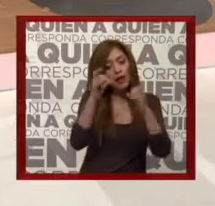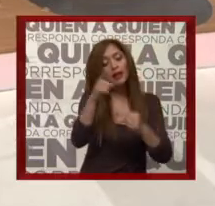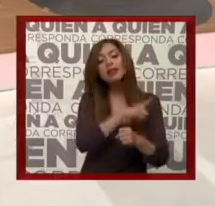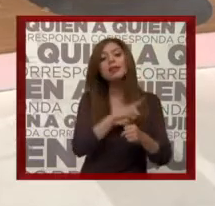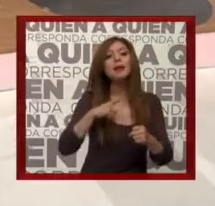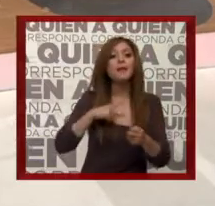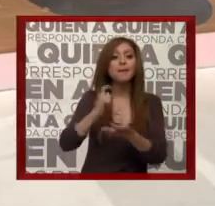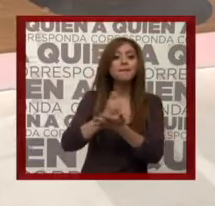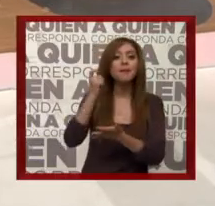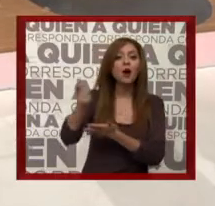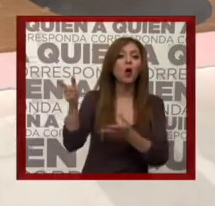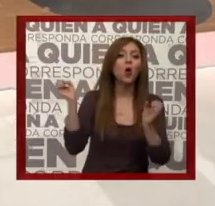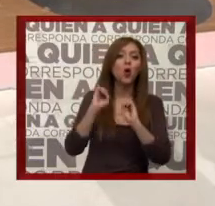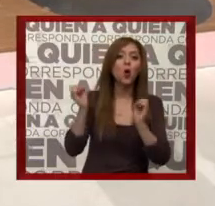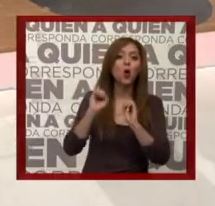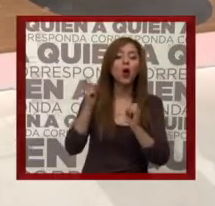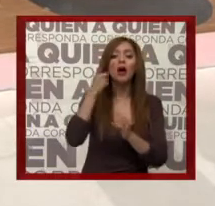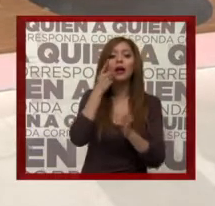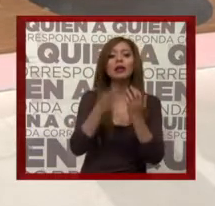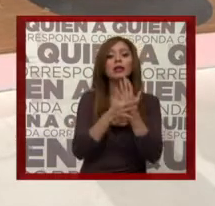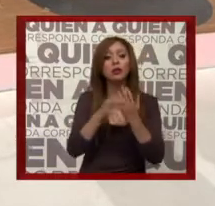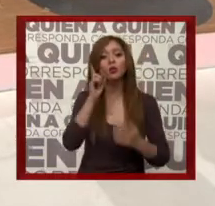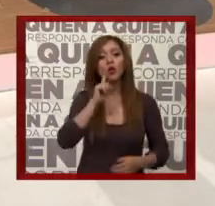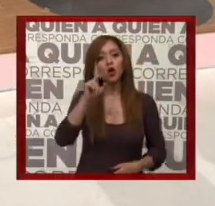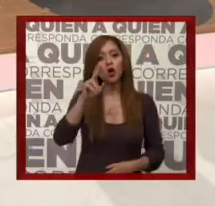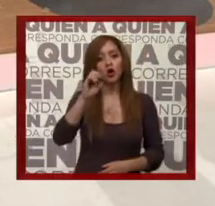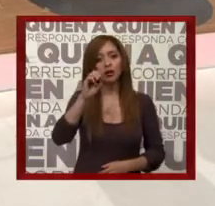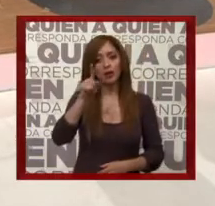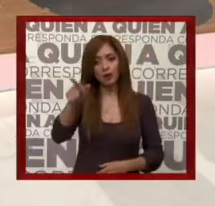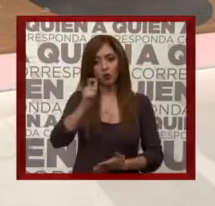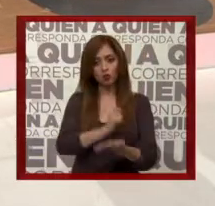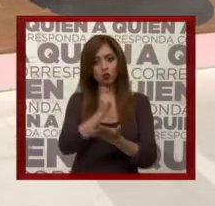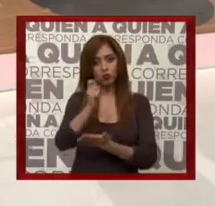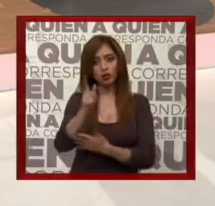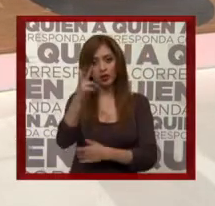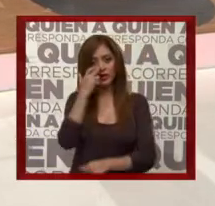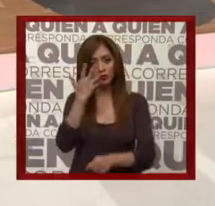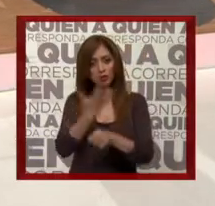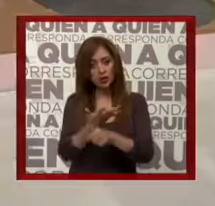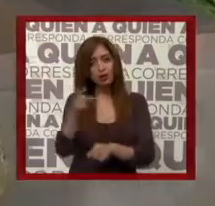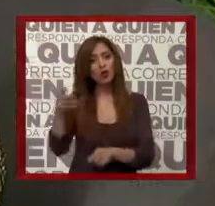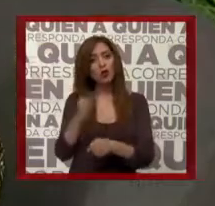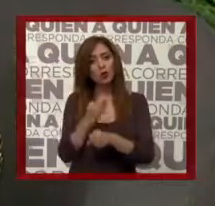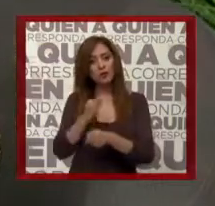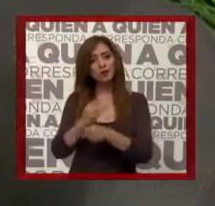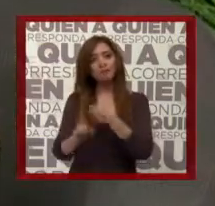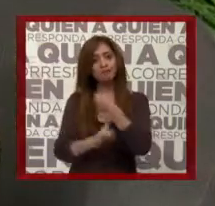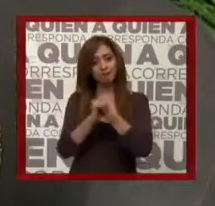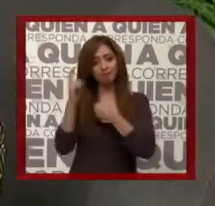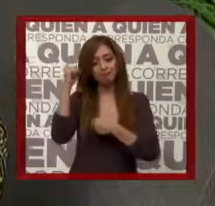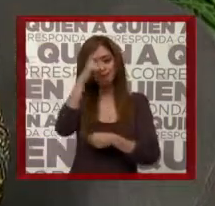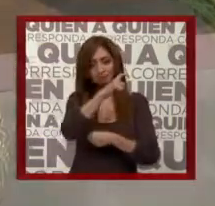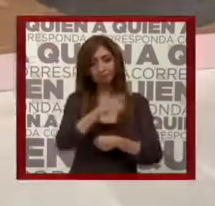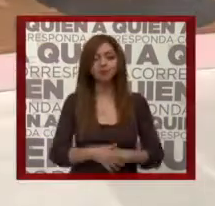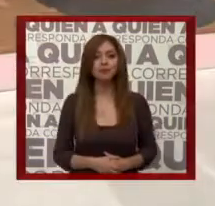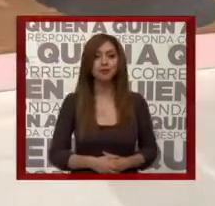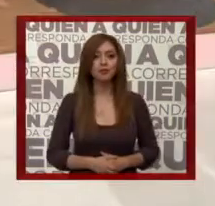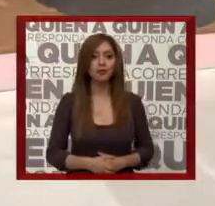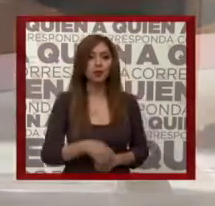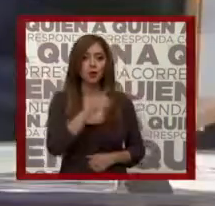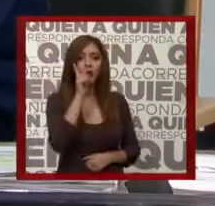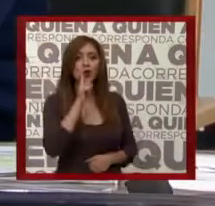pagar, no lo pagan y ahora quieren que lo pague Rosalba solita. Entonces está difícil la situación. ¿Quieren que lo pague y quieren quedarse con la